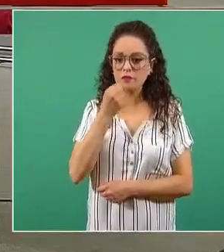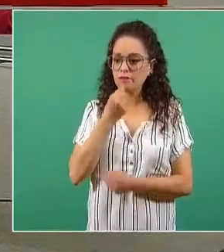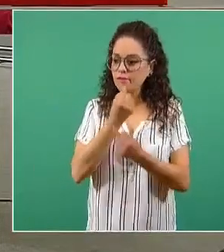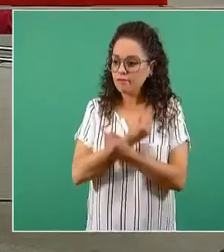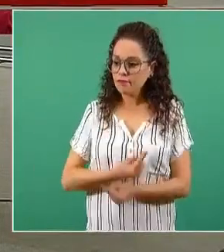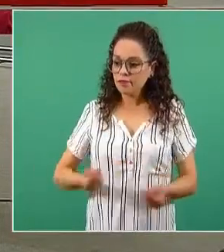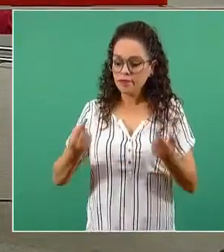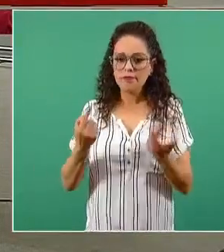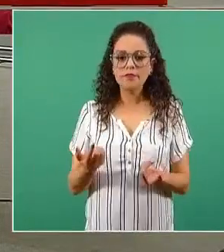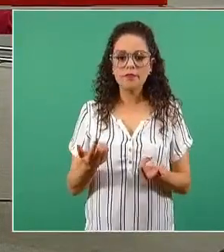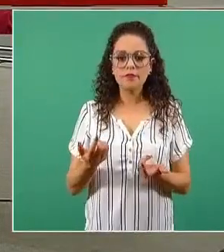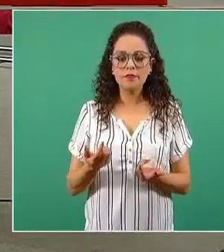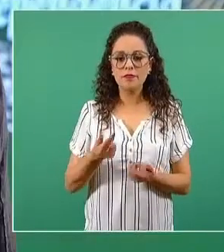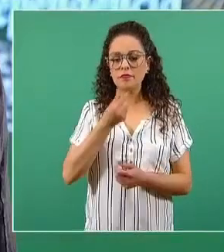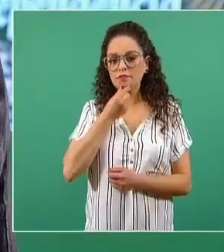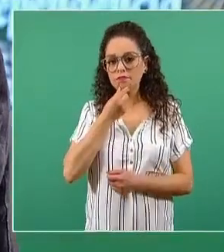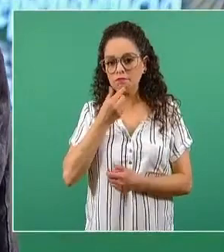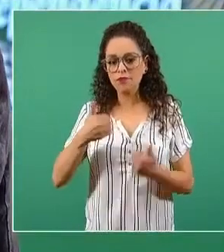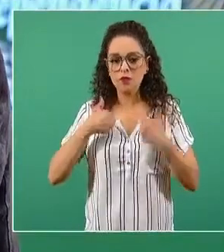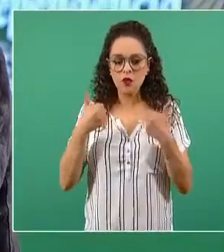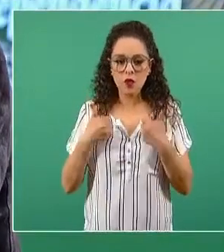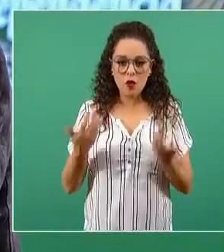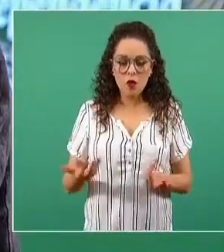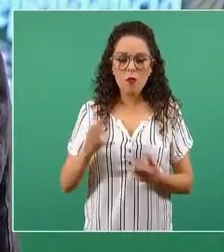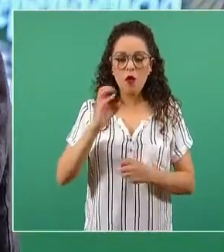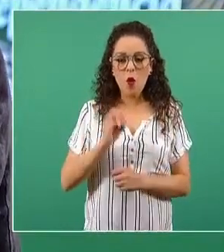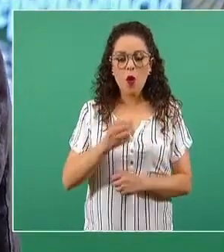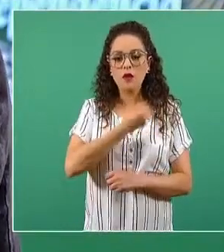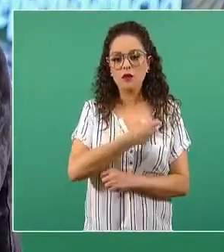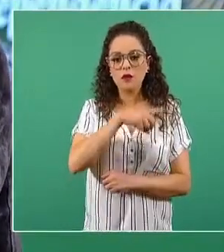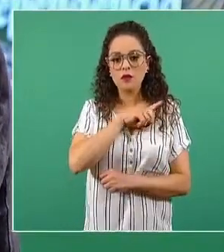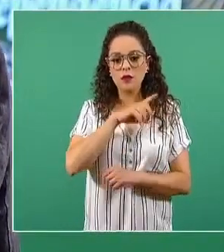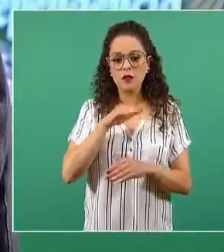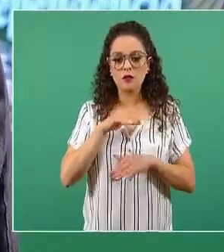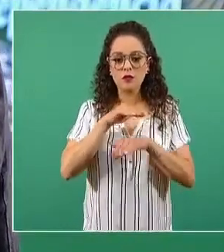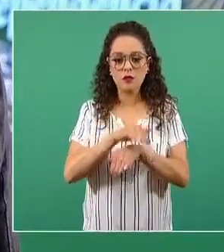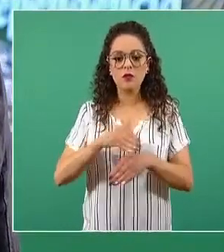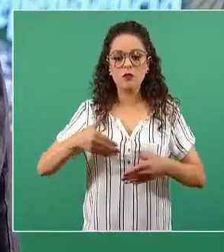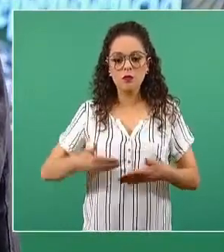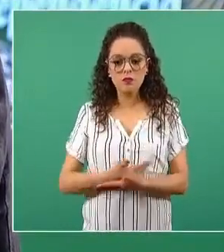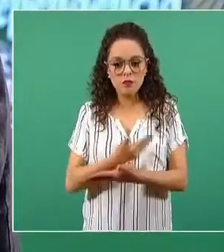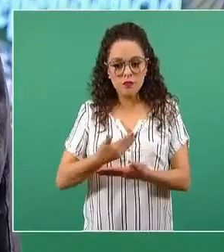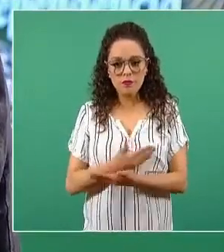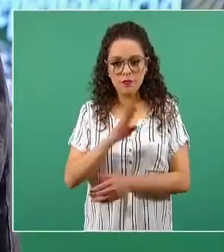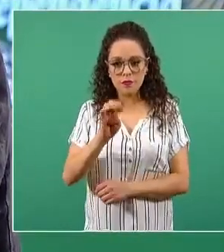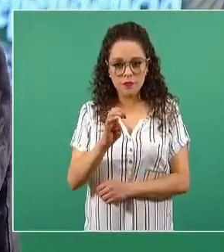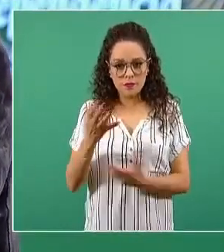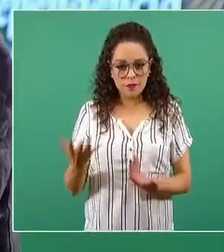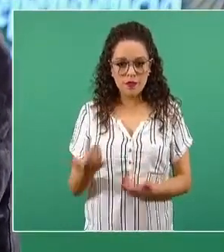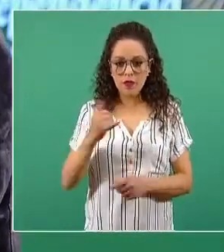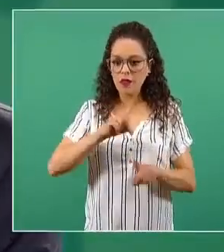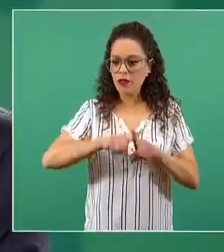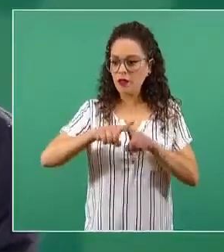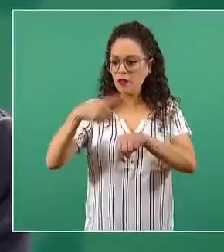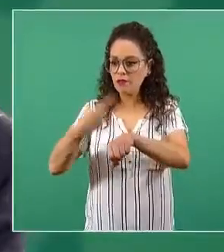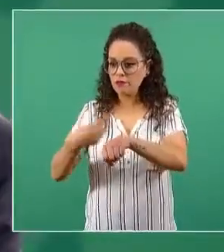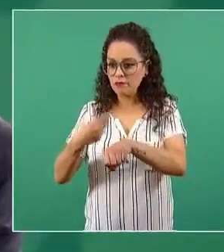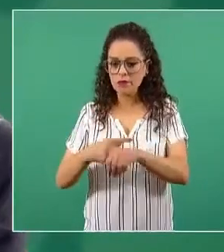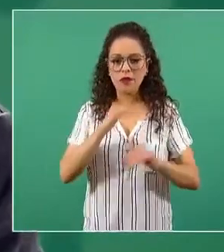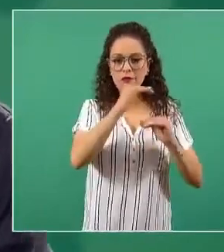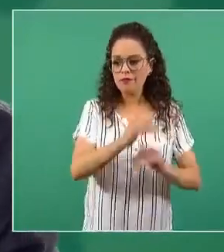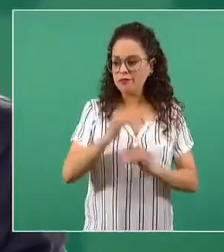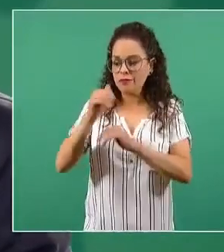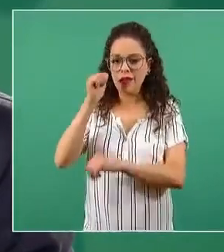adolescencia, otras enfermedades infecciosas que suelen estar activas en distintos periodos del año, la